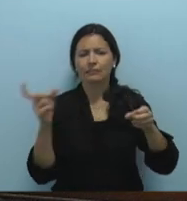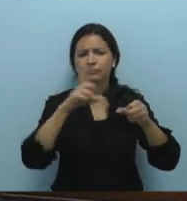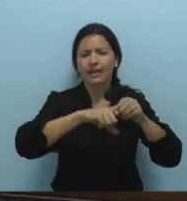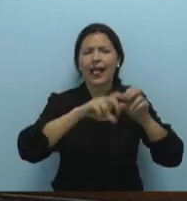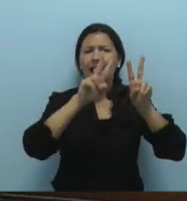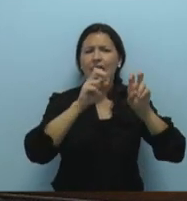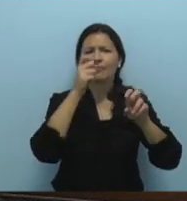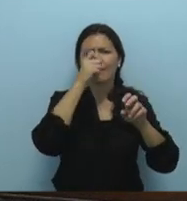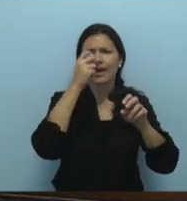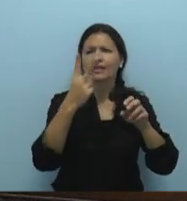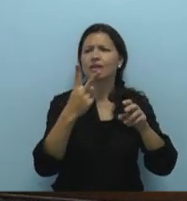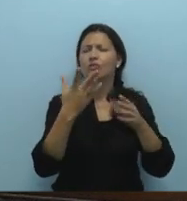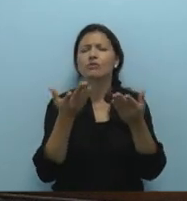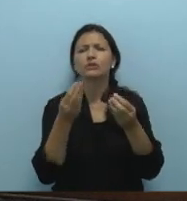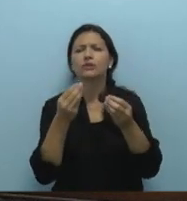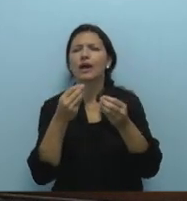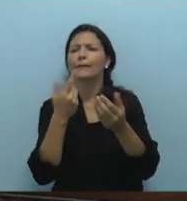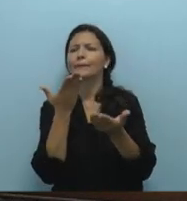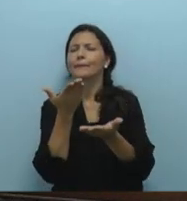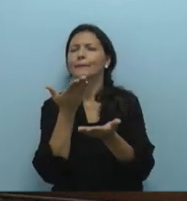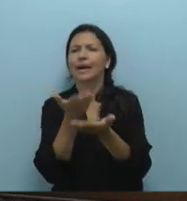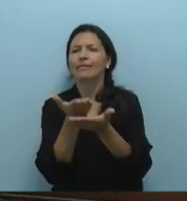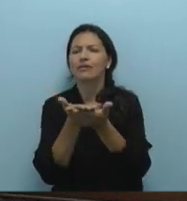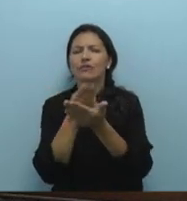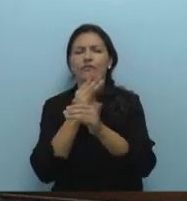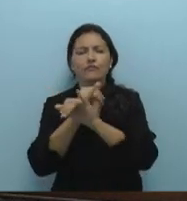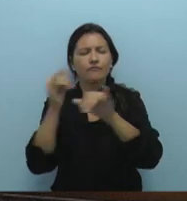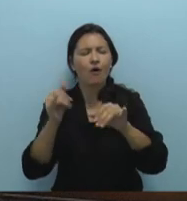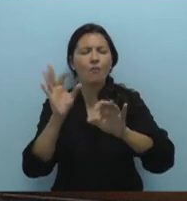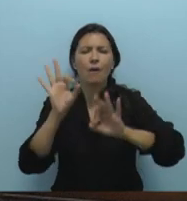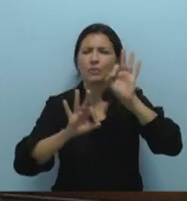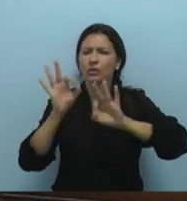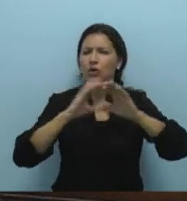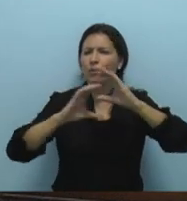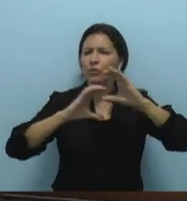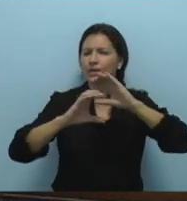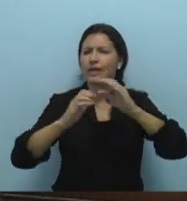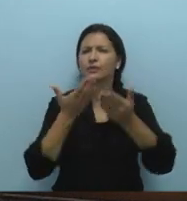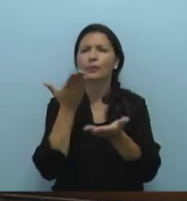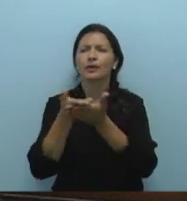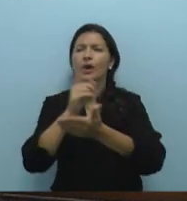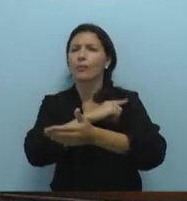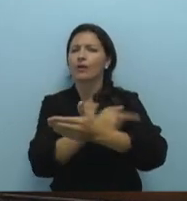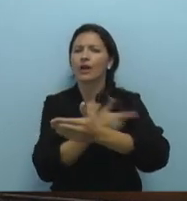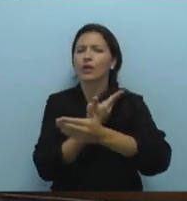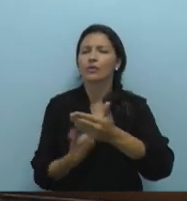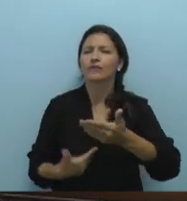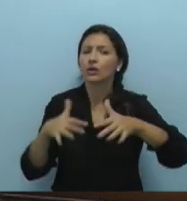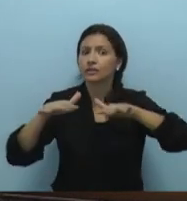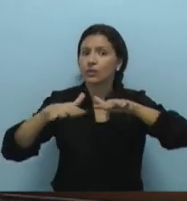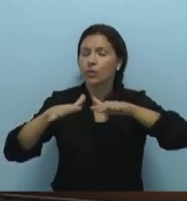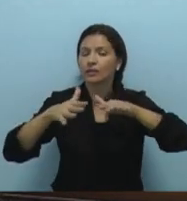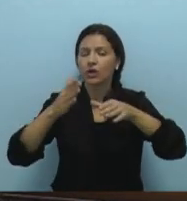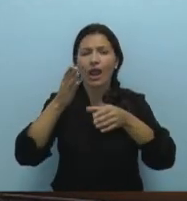bueno, tiene que ver, son pedidos de informes y proyectos de comunicación al Ejecutivo respecto de la situación del